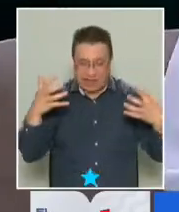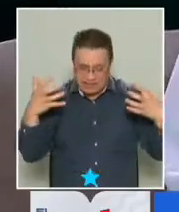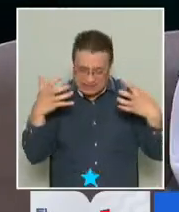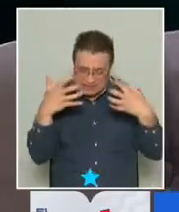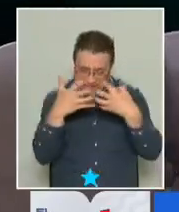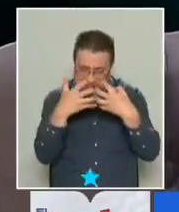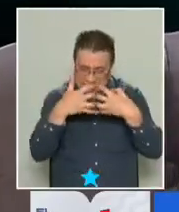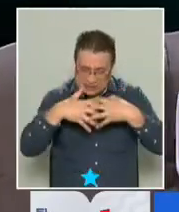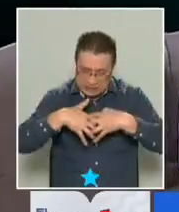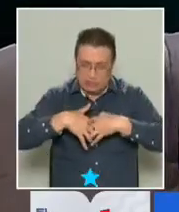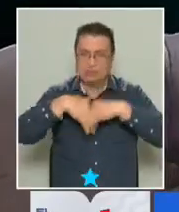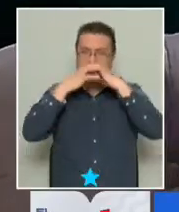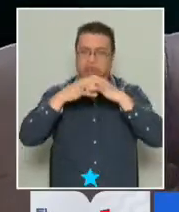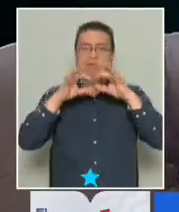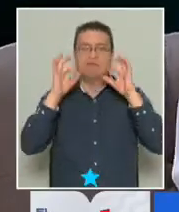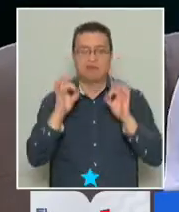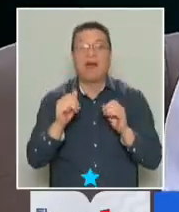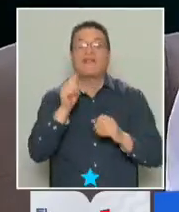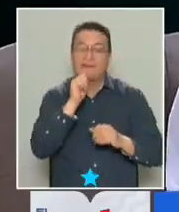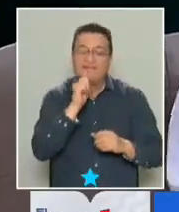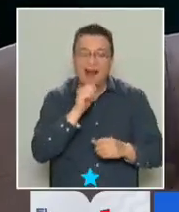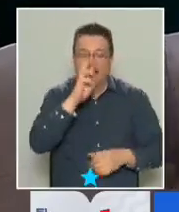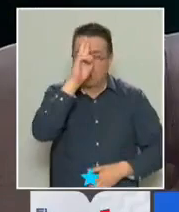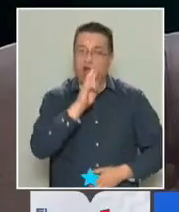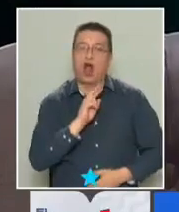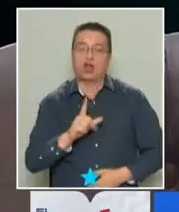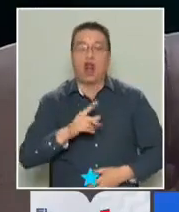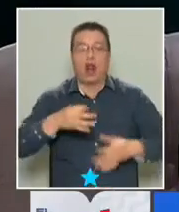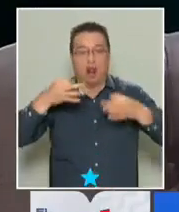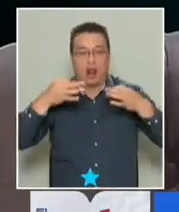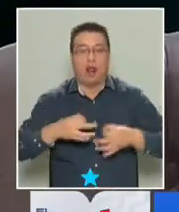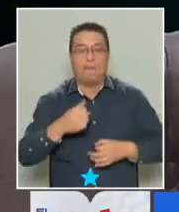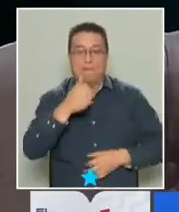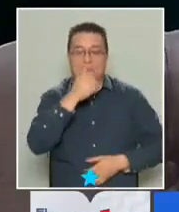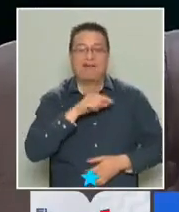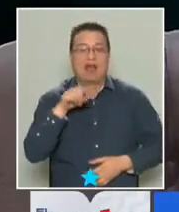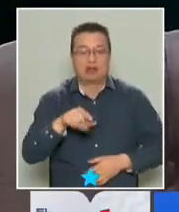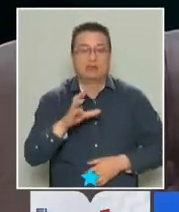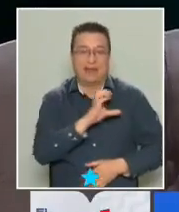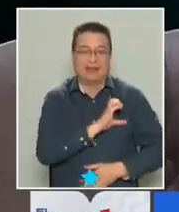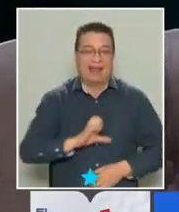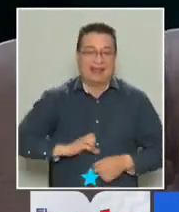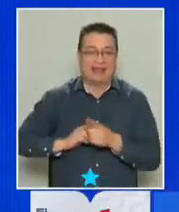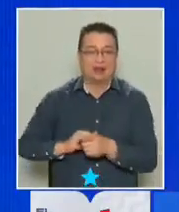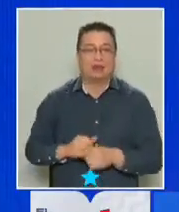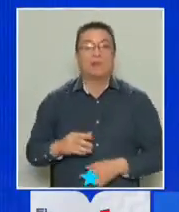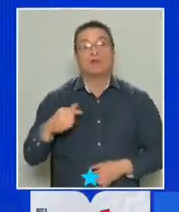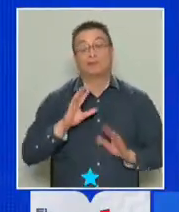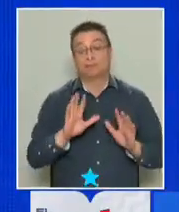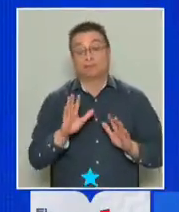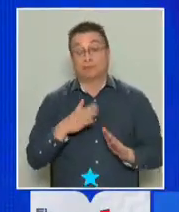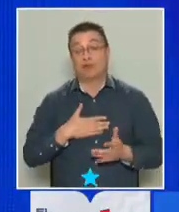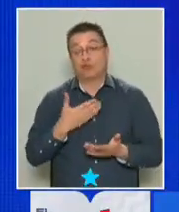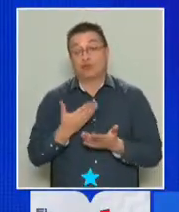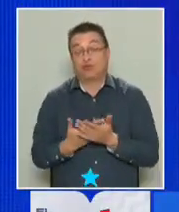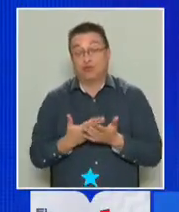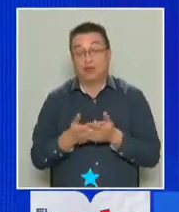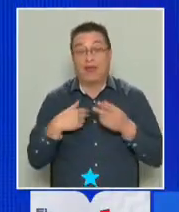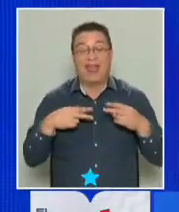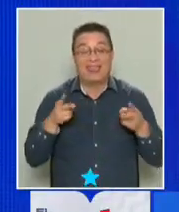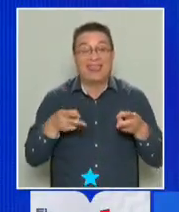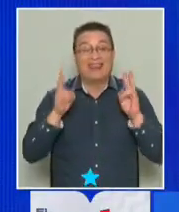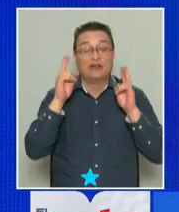porque no está tan claro ese rol privado como complemento quiero aprovechar no es parte derechos